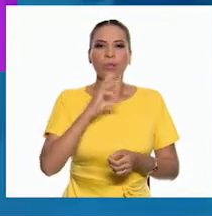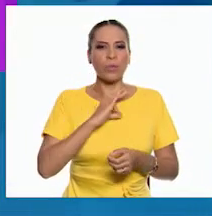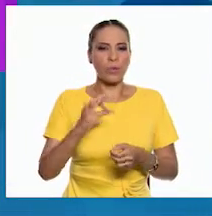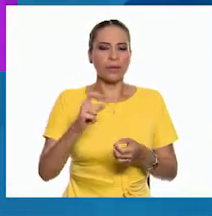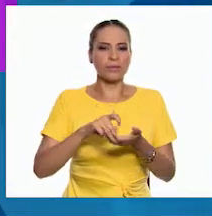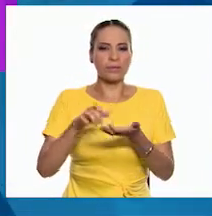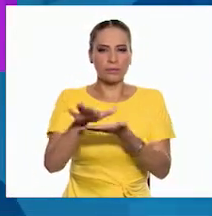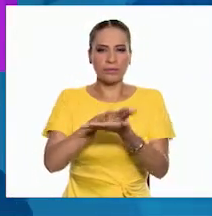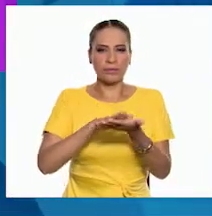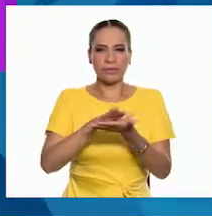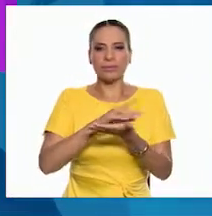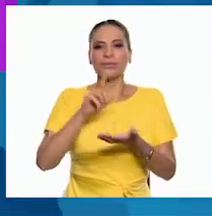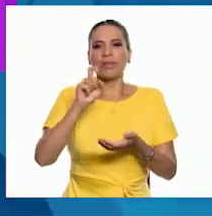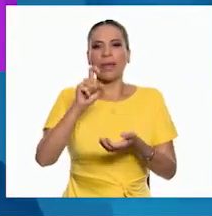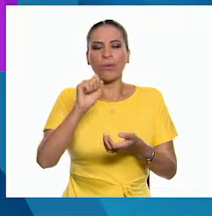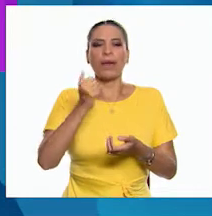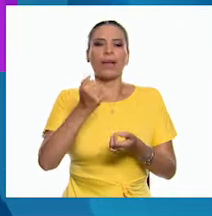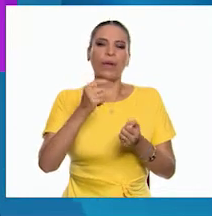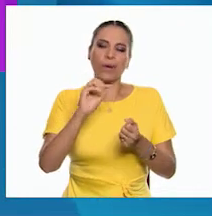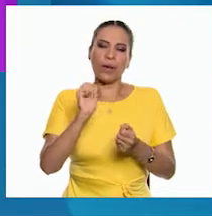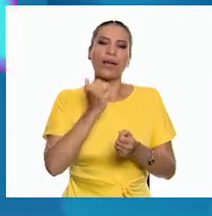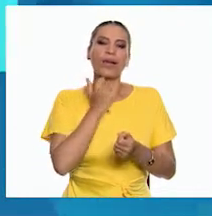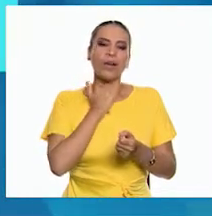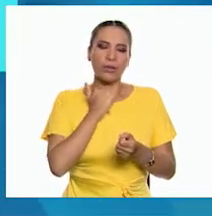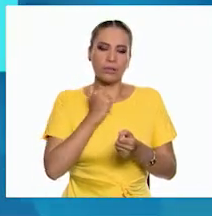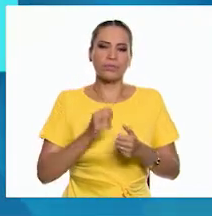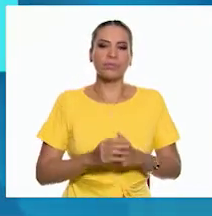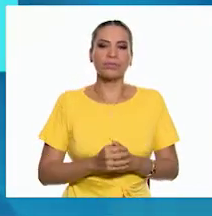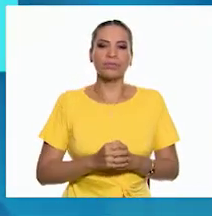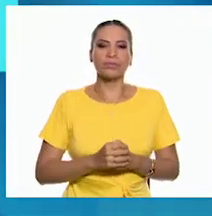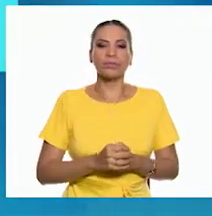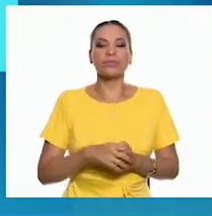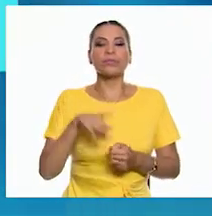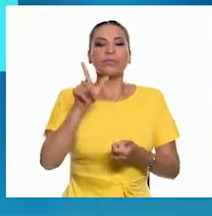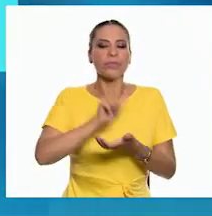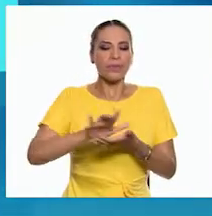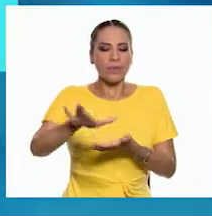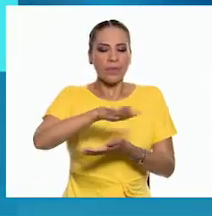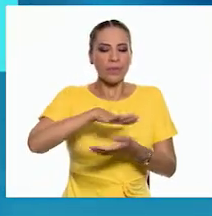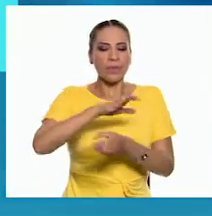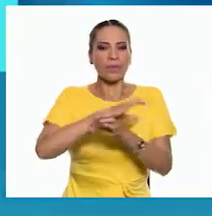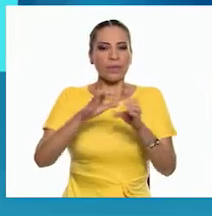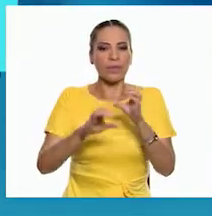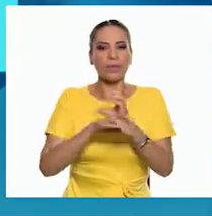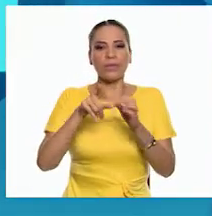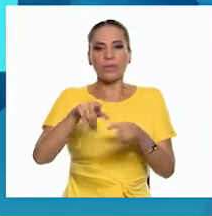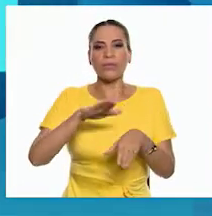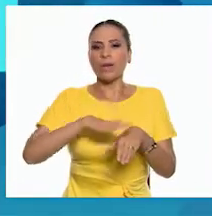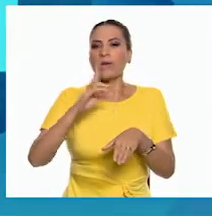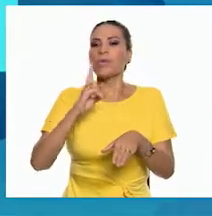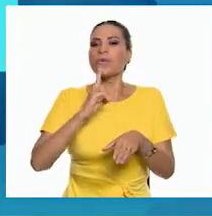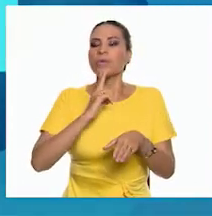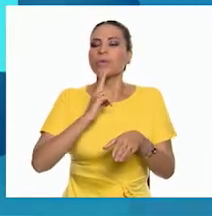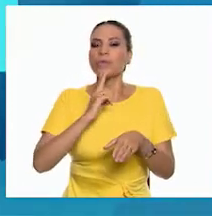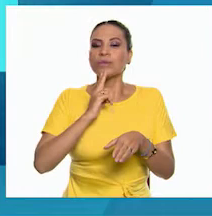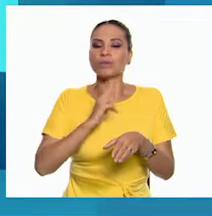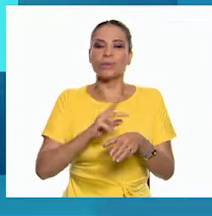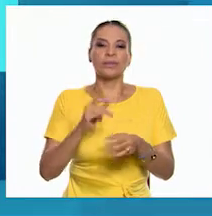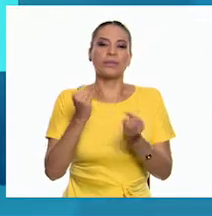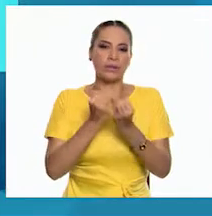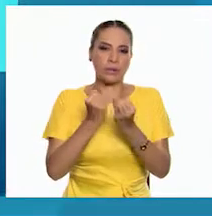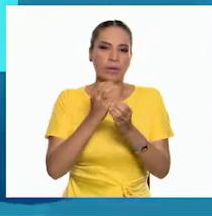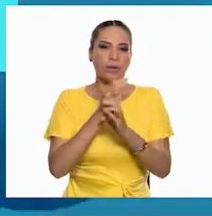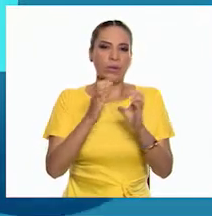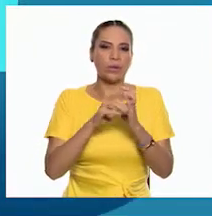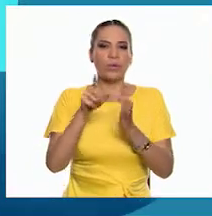aplica desinfectante a base de agua y alcohol. Desinfecta las superficies de los objetos que más utilizas. También